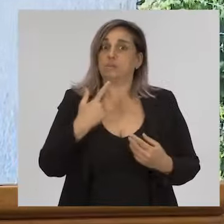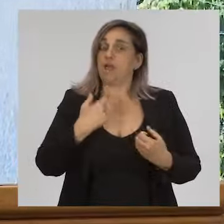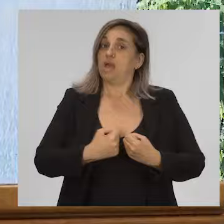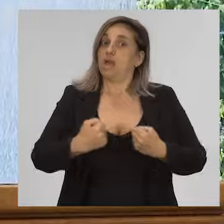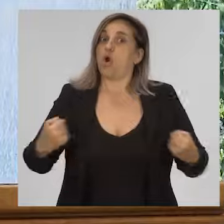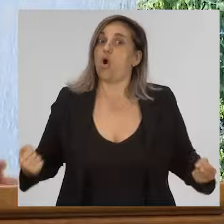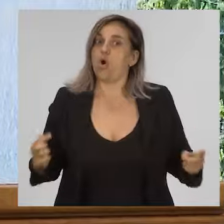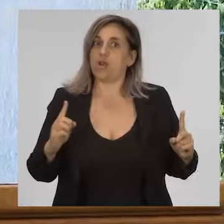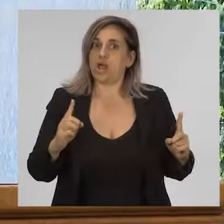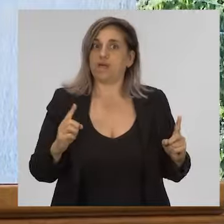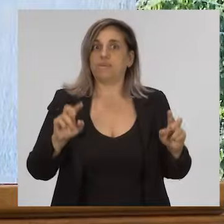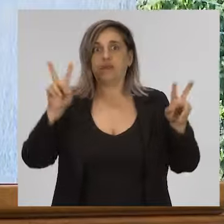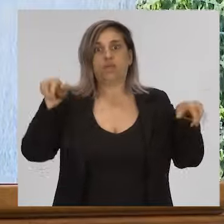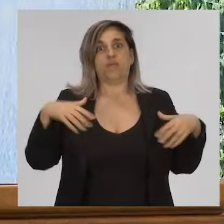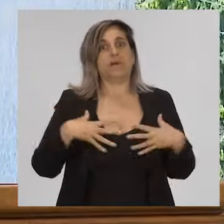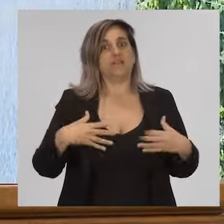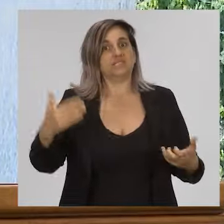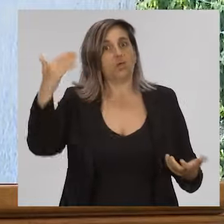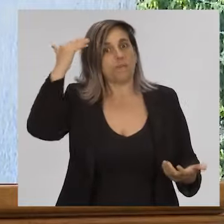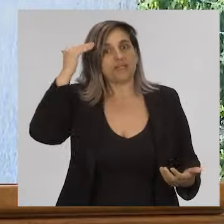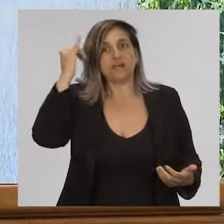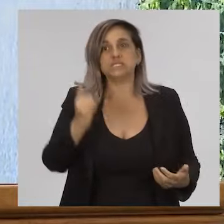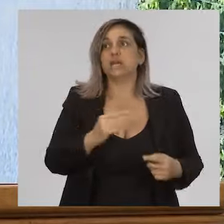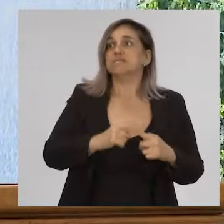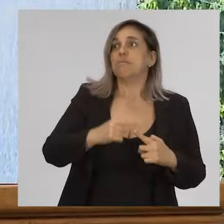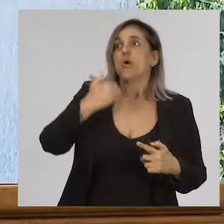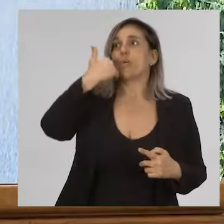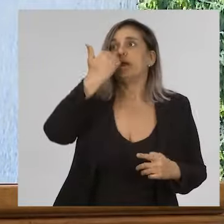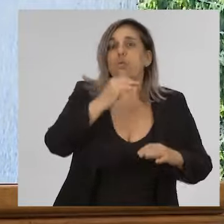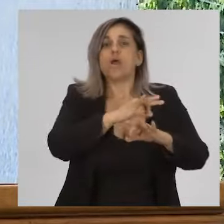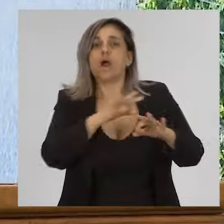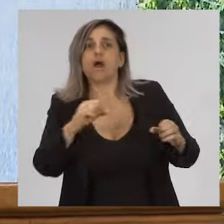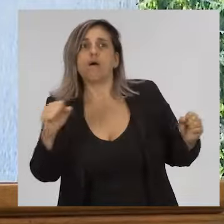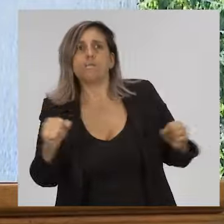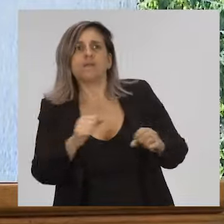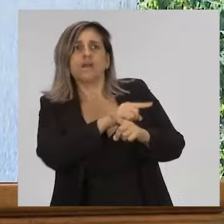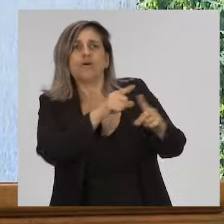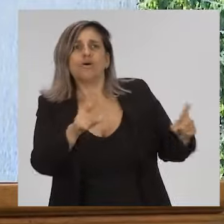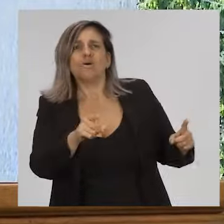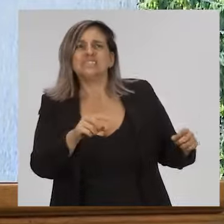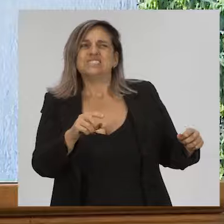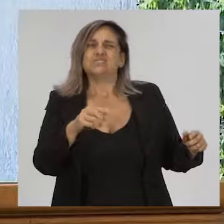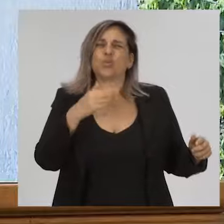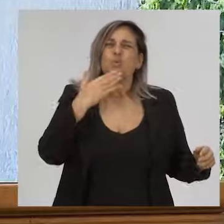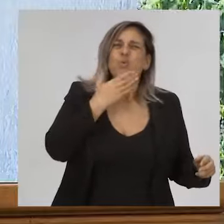Hay que tener coraje para hablar de los temas de uno. No por vergüenza o por miedo, que no lo